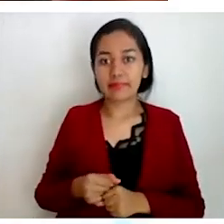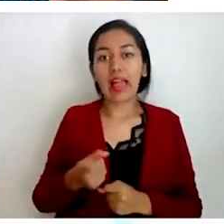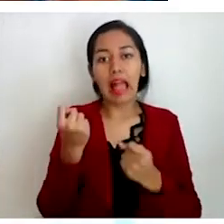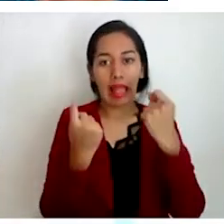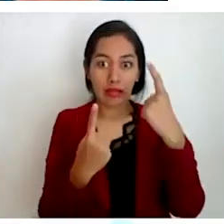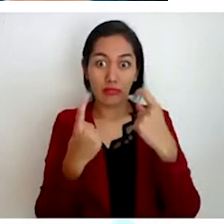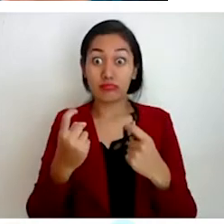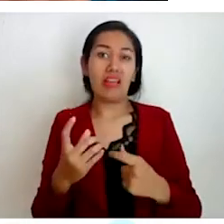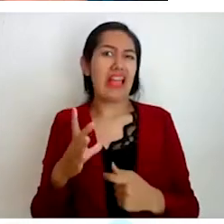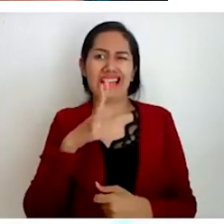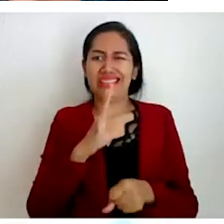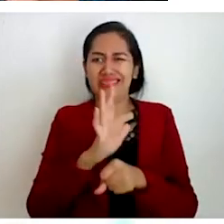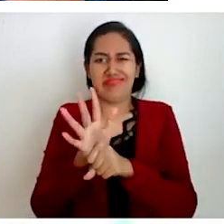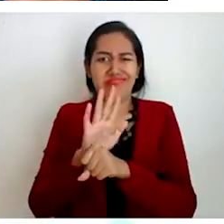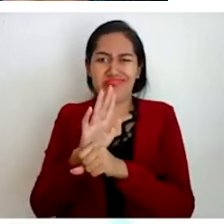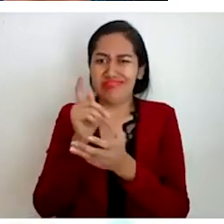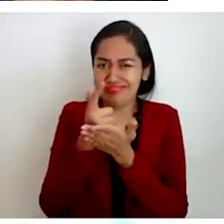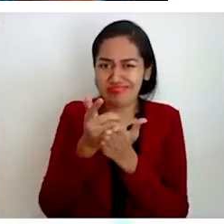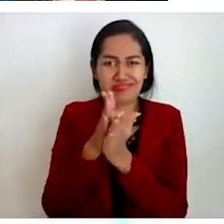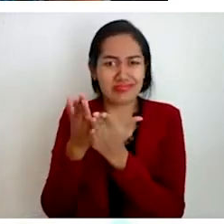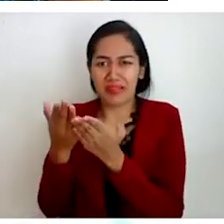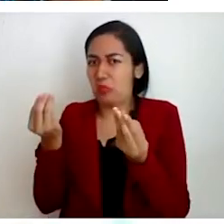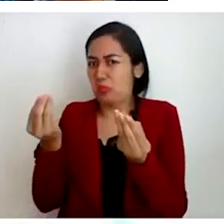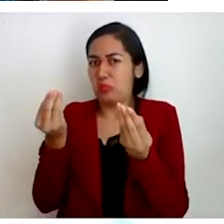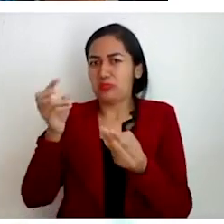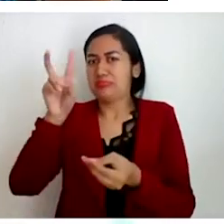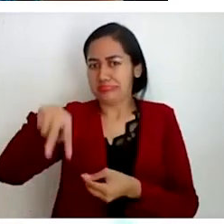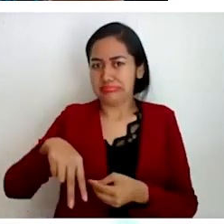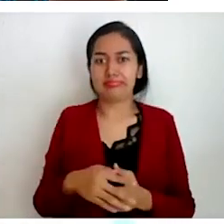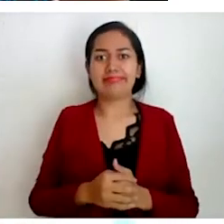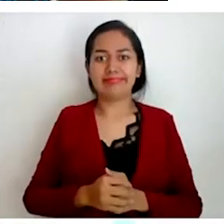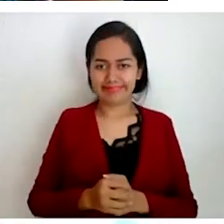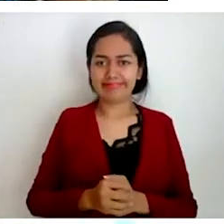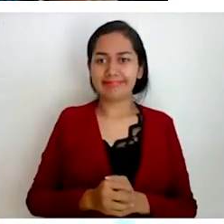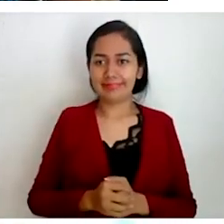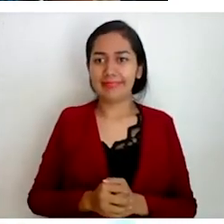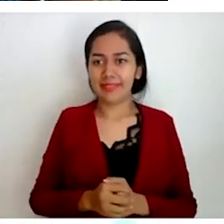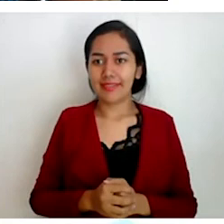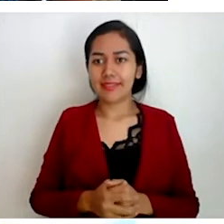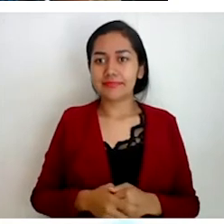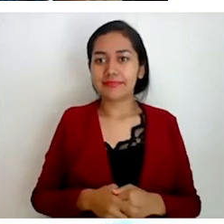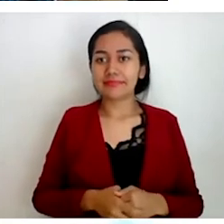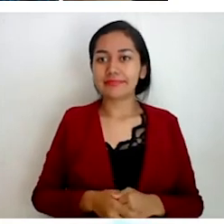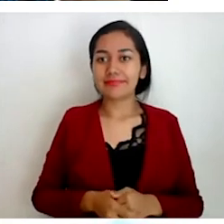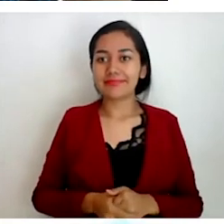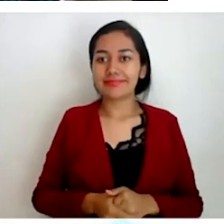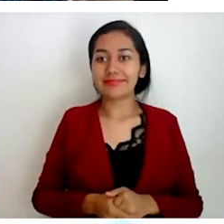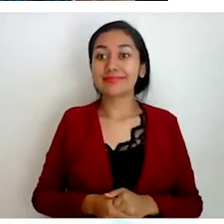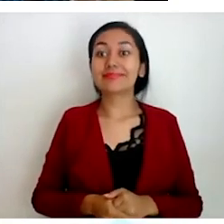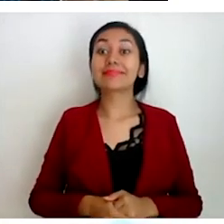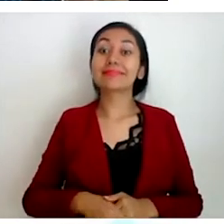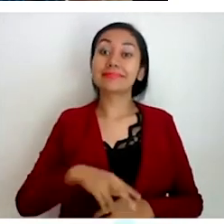hay cientos de ejemplos, ¿eh? Estos son apenas unos. Sí, tienes razón. Y bueno, creo